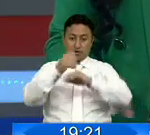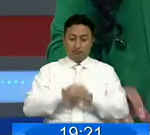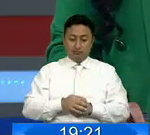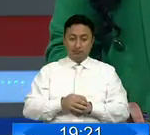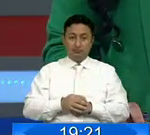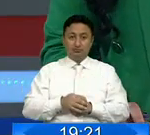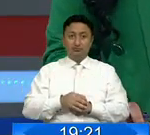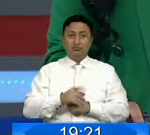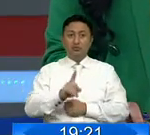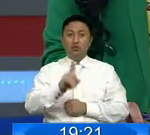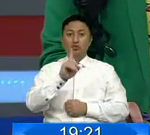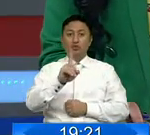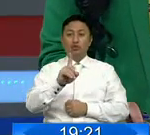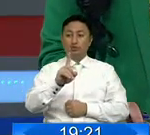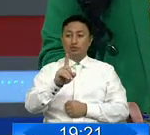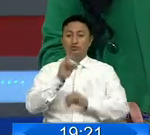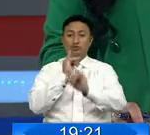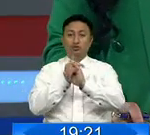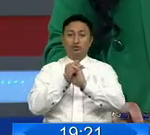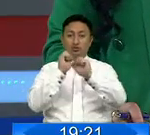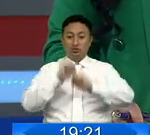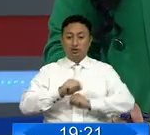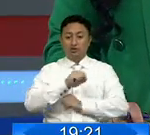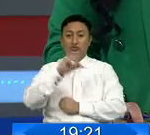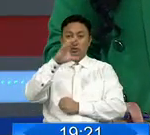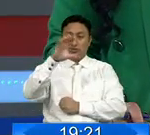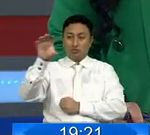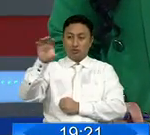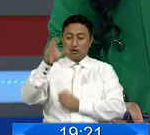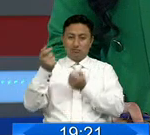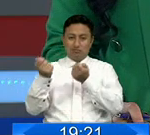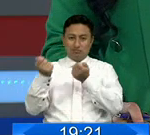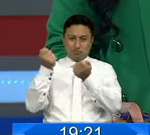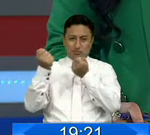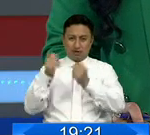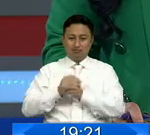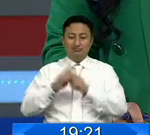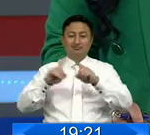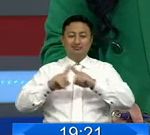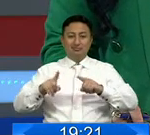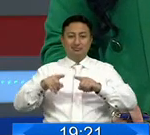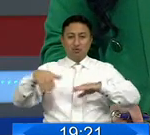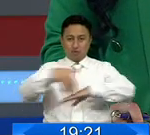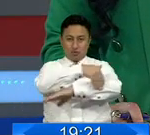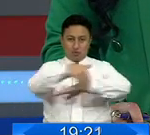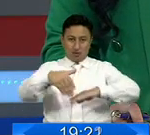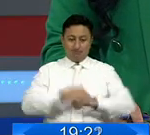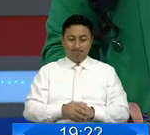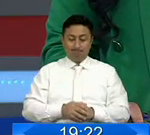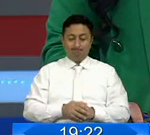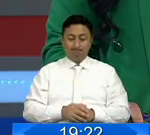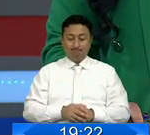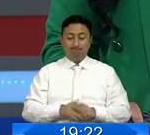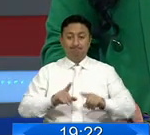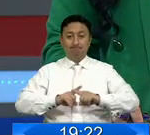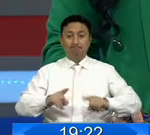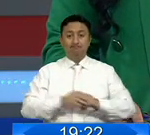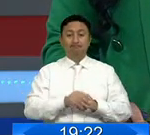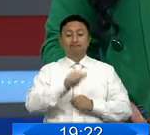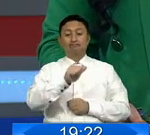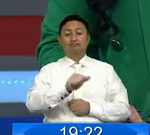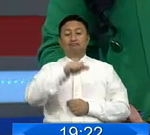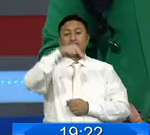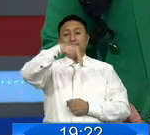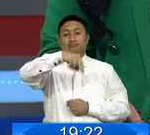una única entidad la que regule los radares colocados en las distintas vías del país. Mientras tanto, desde la Agencia Nacional